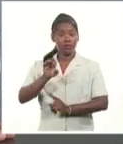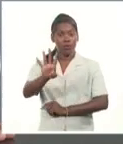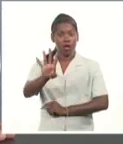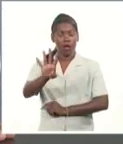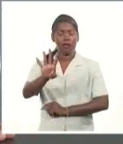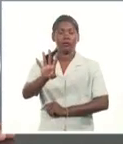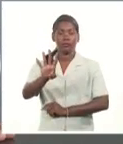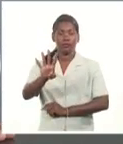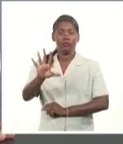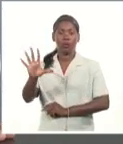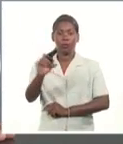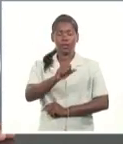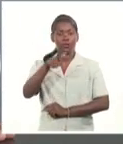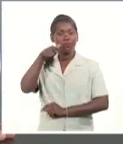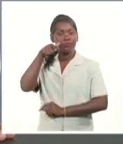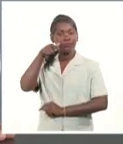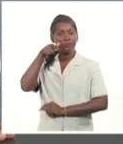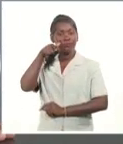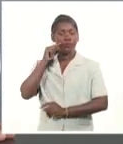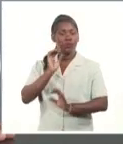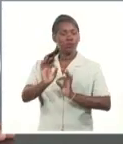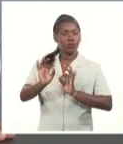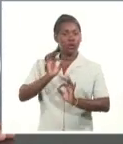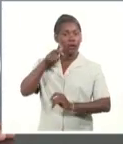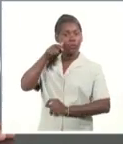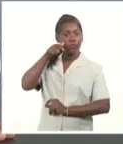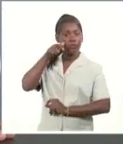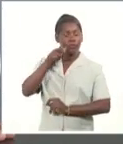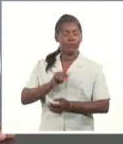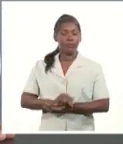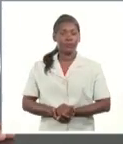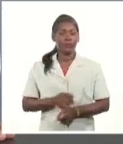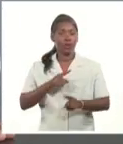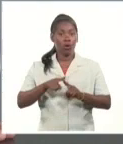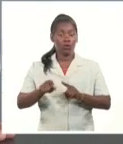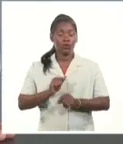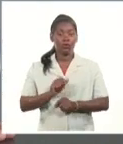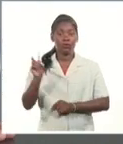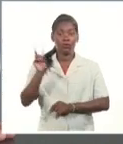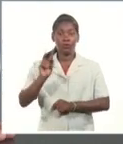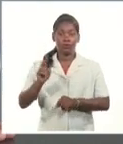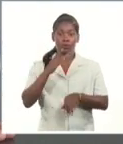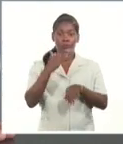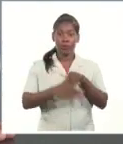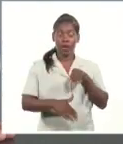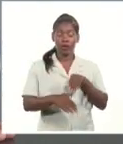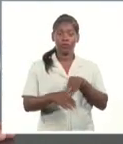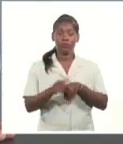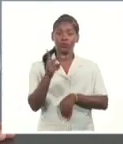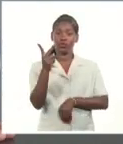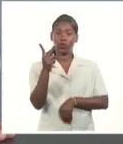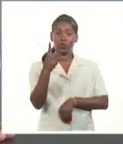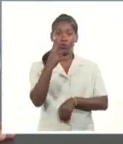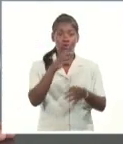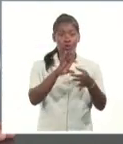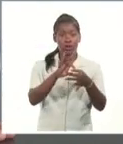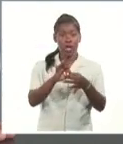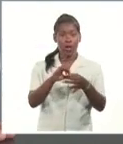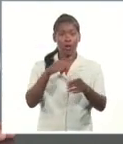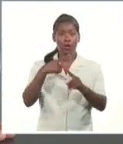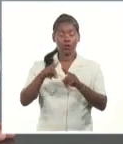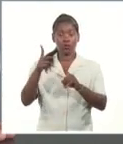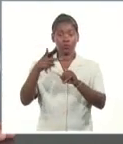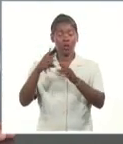pacientes, todos reportados de cuidado. En el Hospital Clínico Quirúrgico en Manos Almejeira mantenemos los 2 pacientes, un paciente grave y un paciente